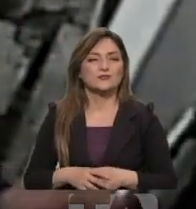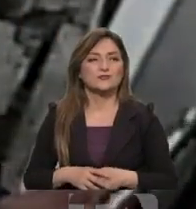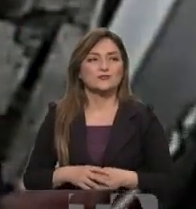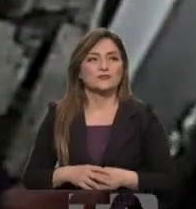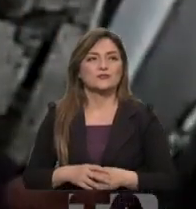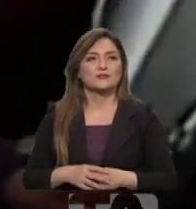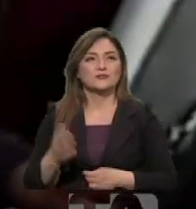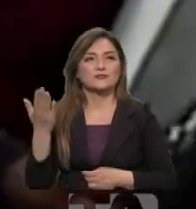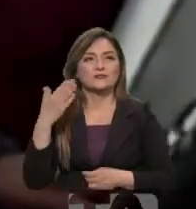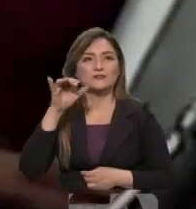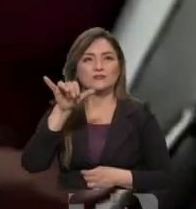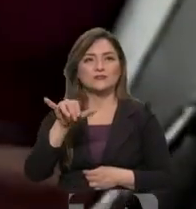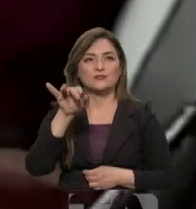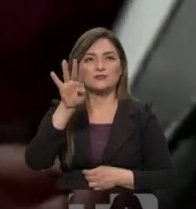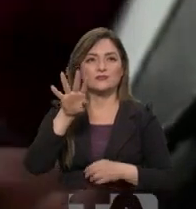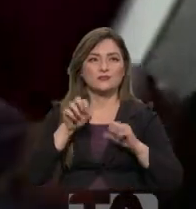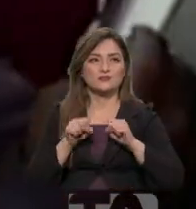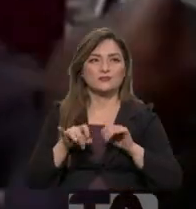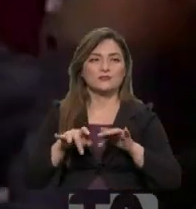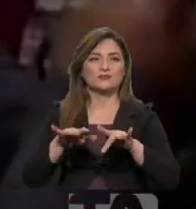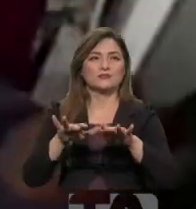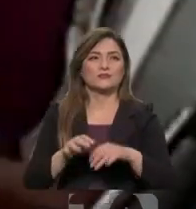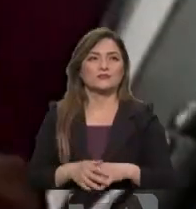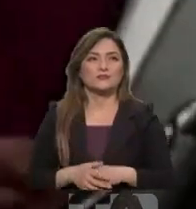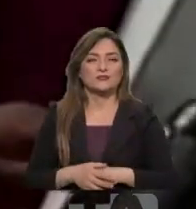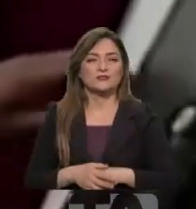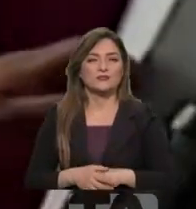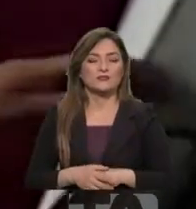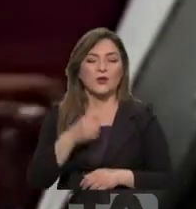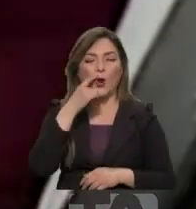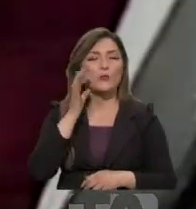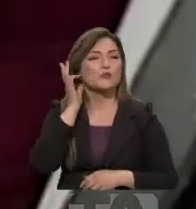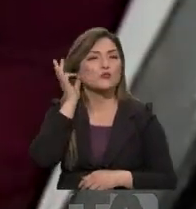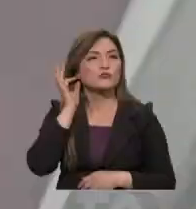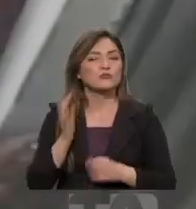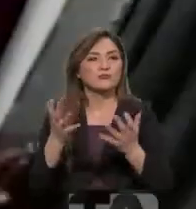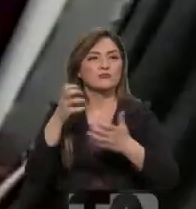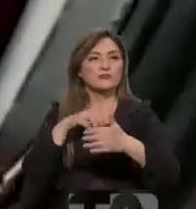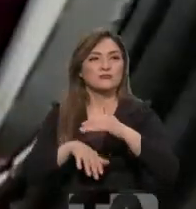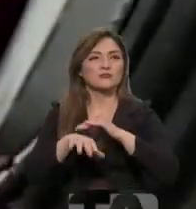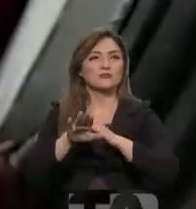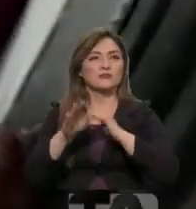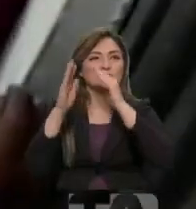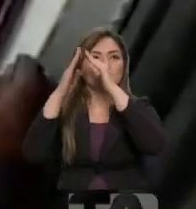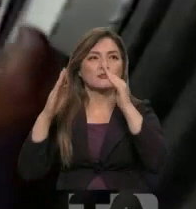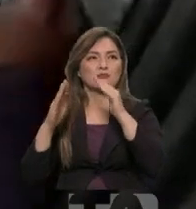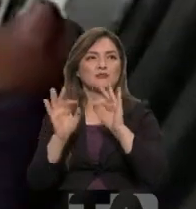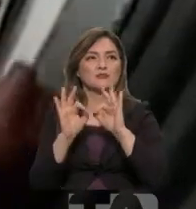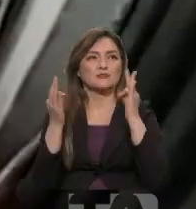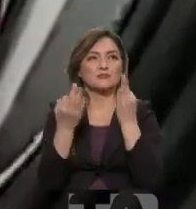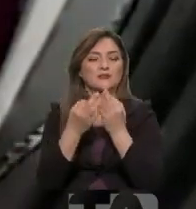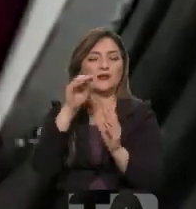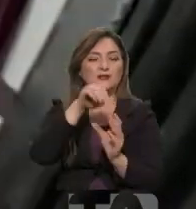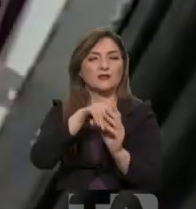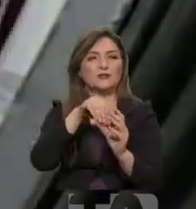Esto sucedió el pasado sábado 4 de septiembre. Una pareja de presuntos delincuentes intentó entrar a una vivienda mientras una familia